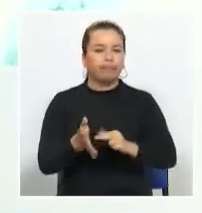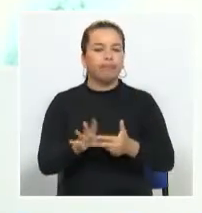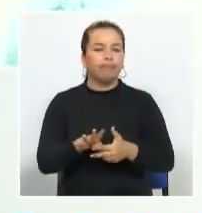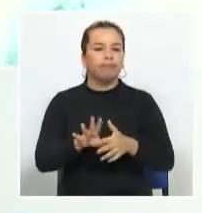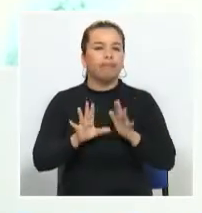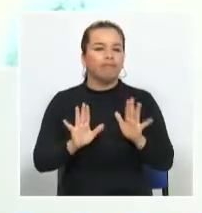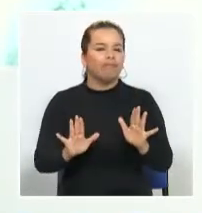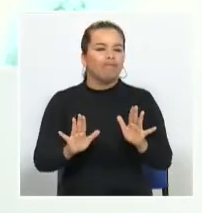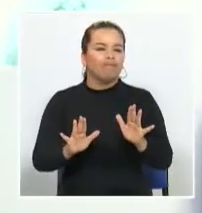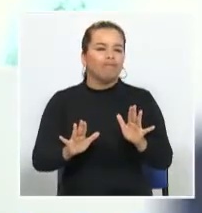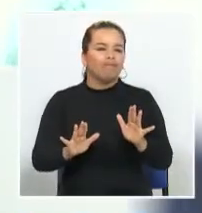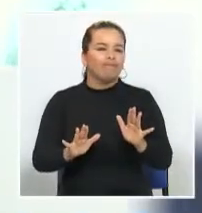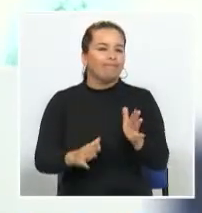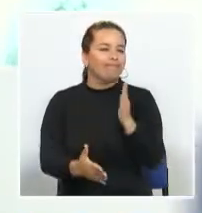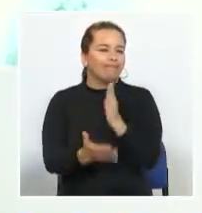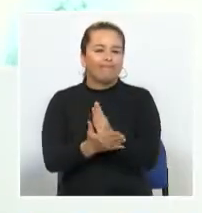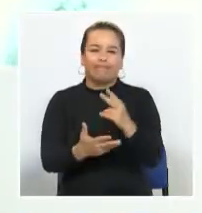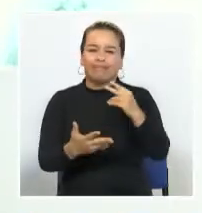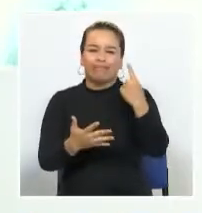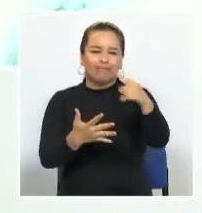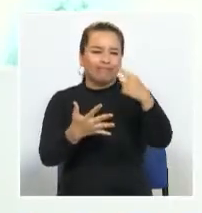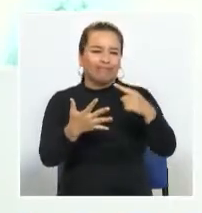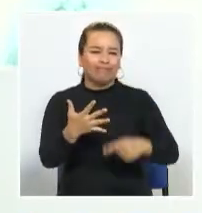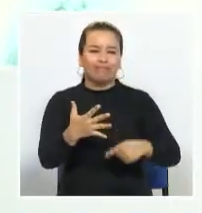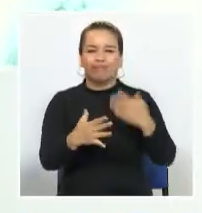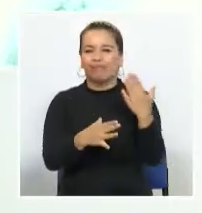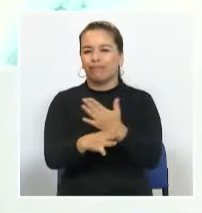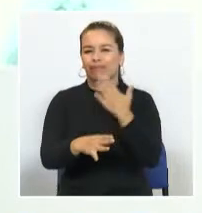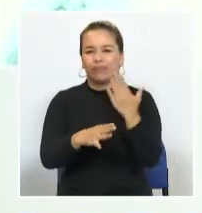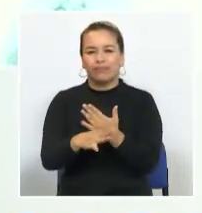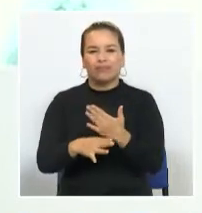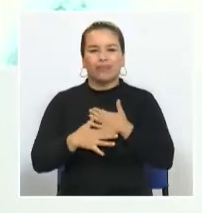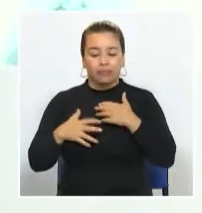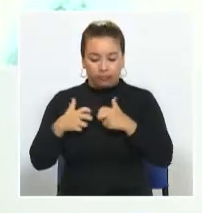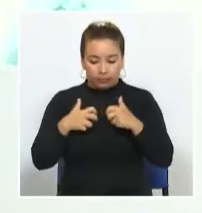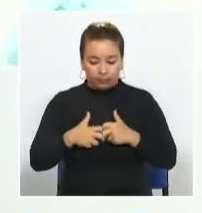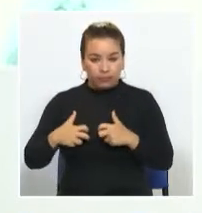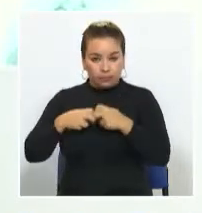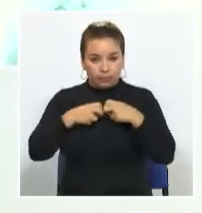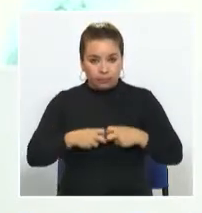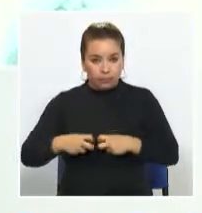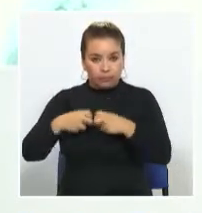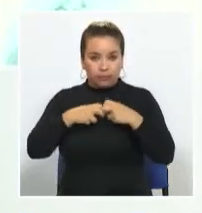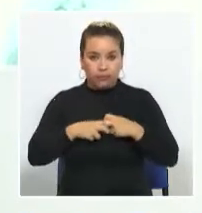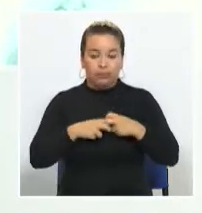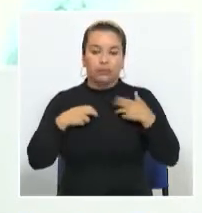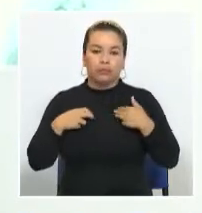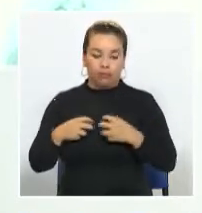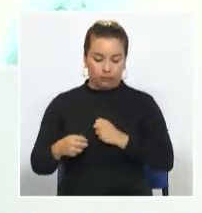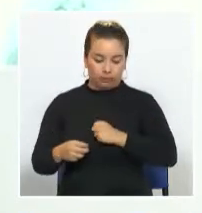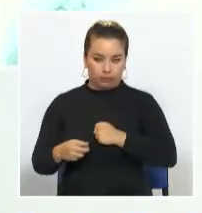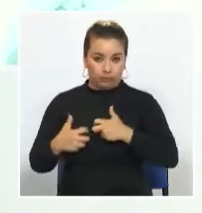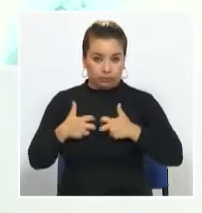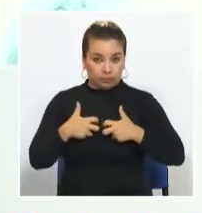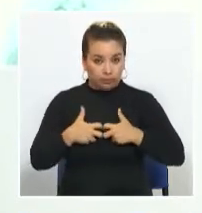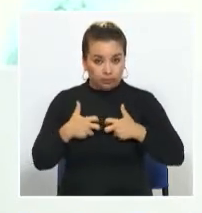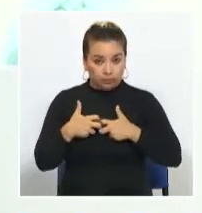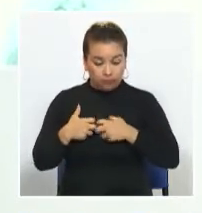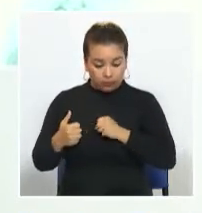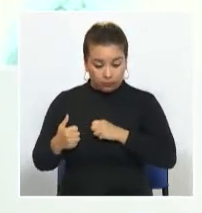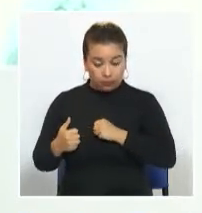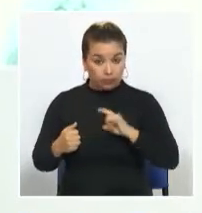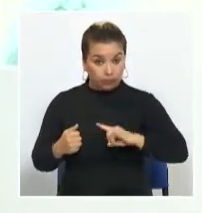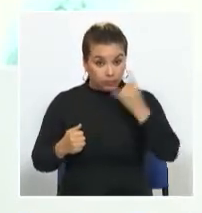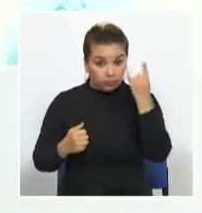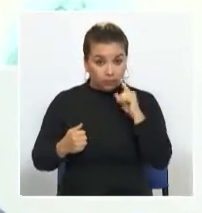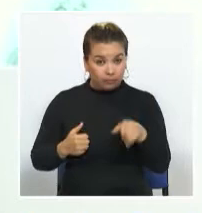grande de alteraciones en la parte de la corriente eléctrica del corazón. Cuando existe alguna alteración en la corriente eléctrica del